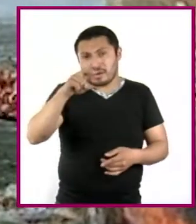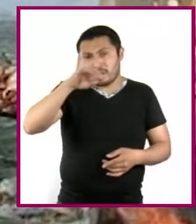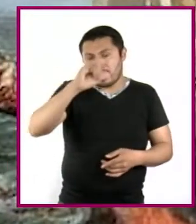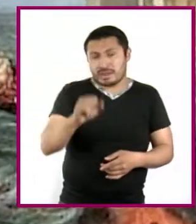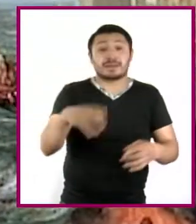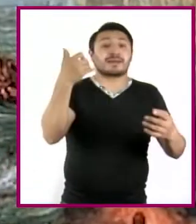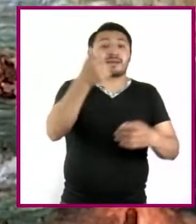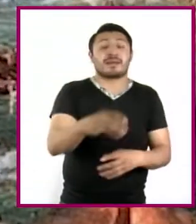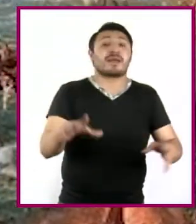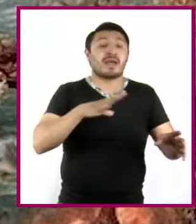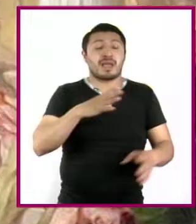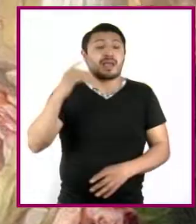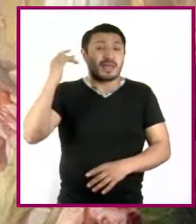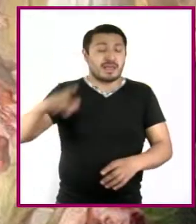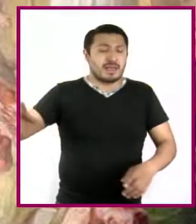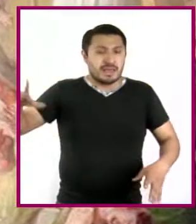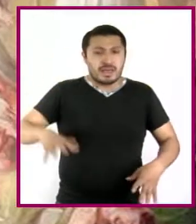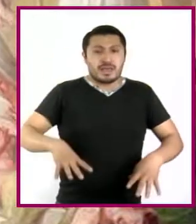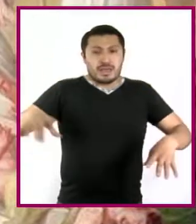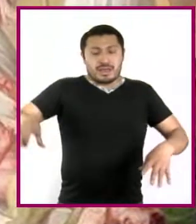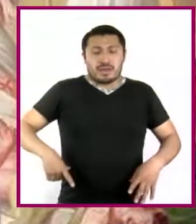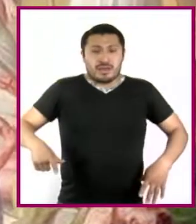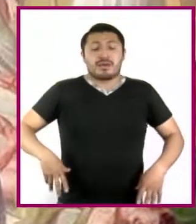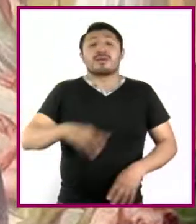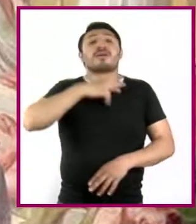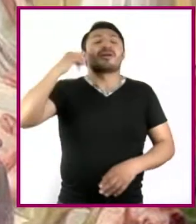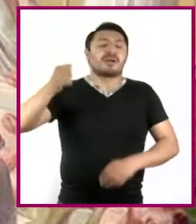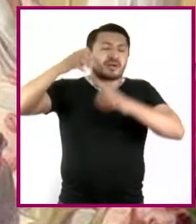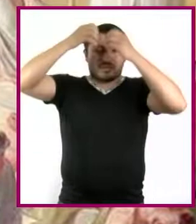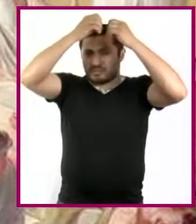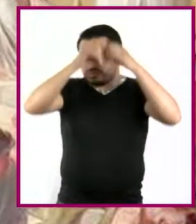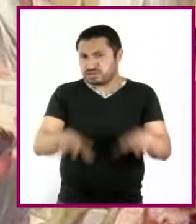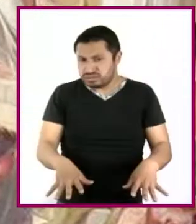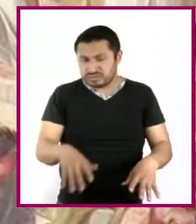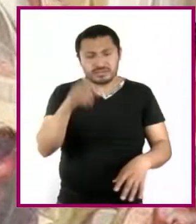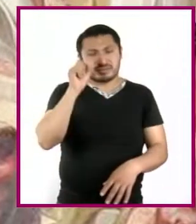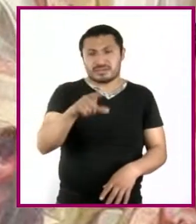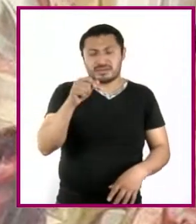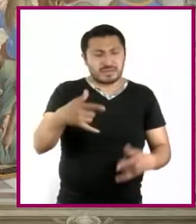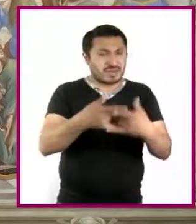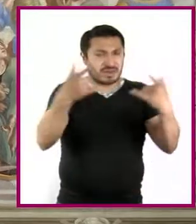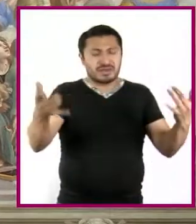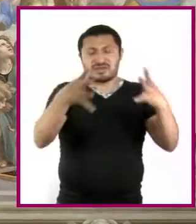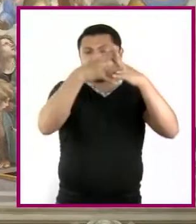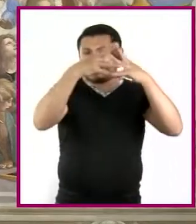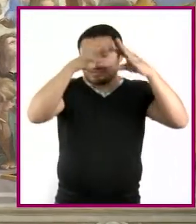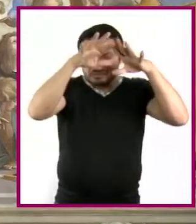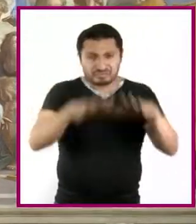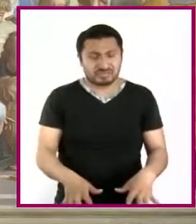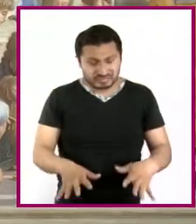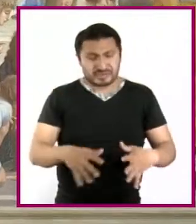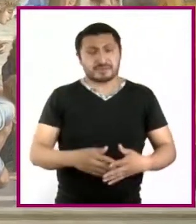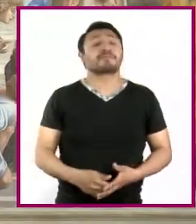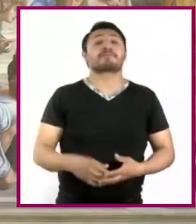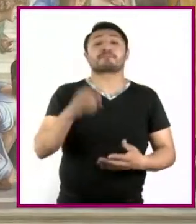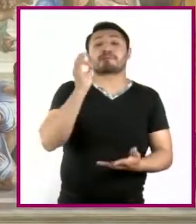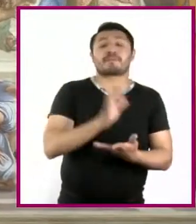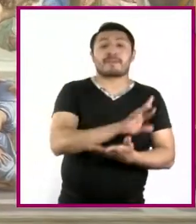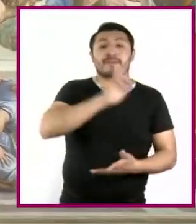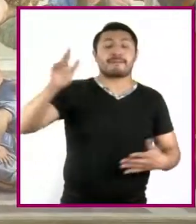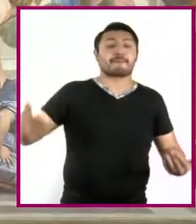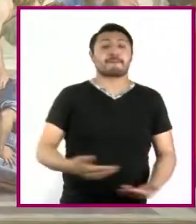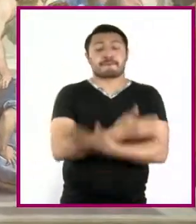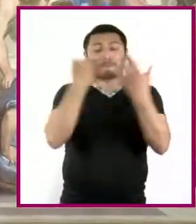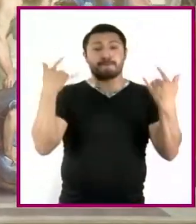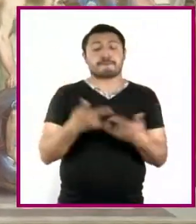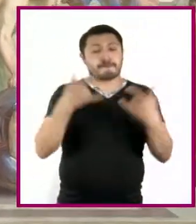caída del Imperio Romano, la historia también cayó en decadencia. Solo en el Renacimiento, la